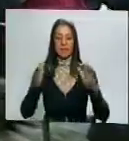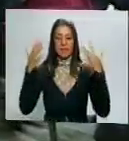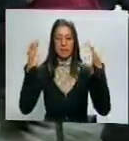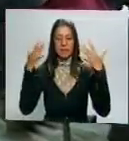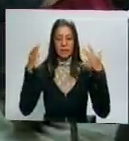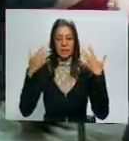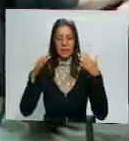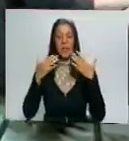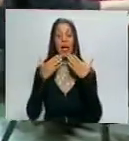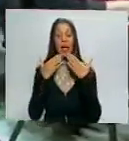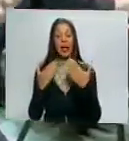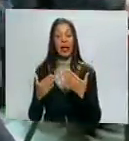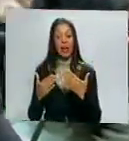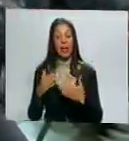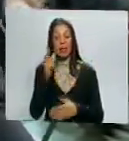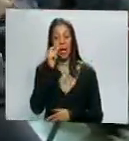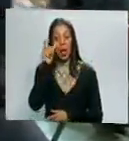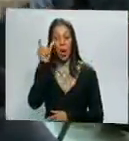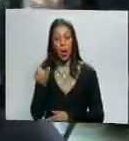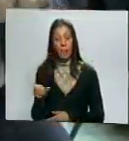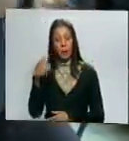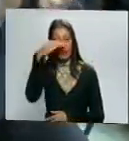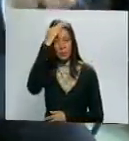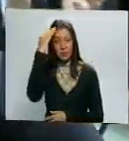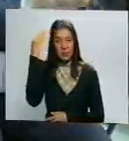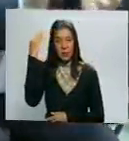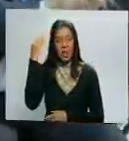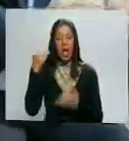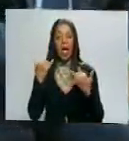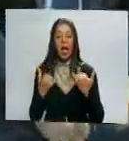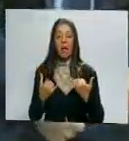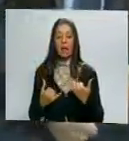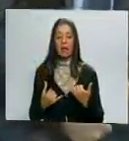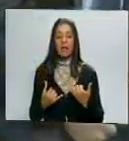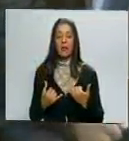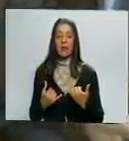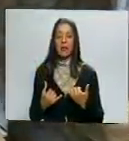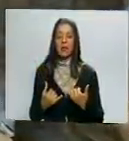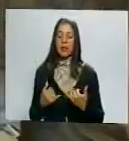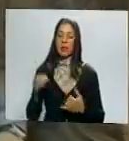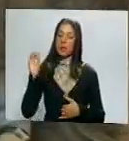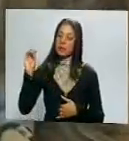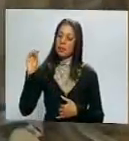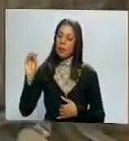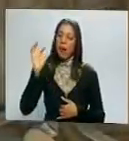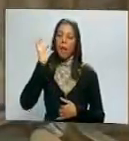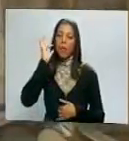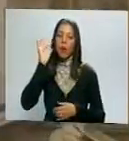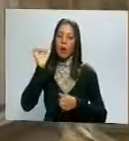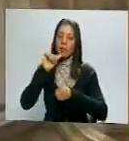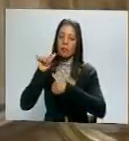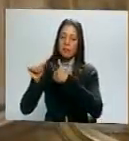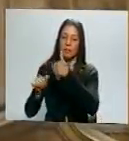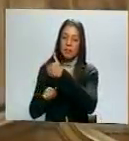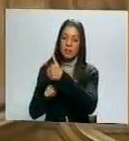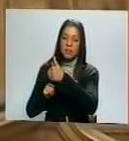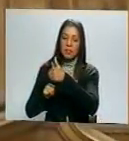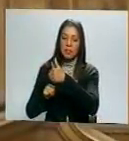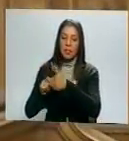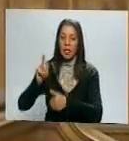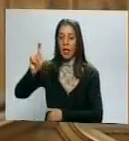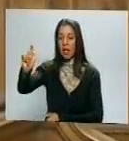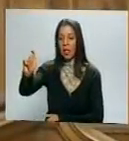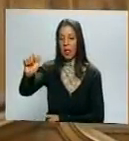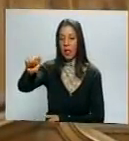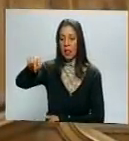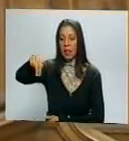Gracias al constituyente Eduardo Piñate. Yo voy a pedir entonces a la primera vicepresidenta de la Asamblea Constituyente